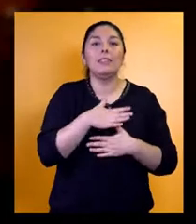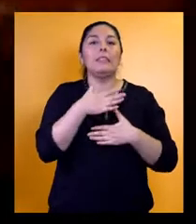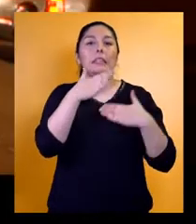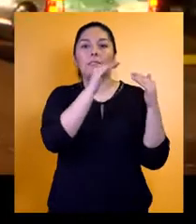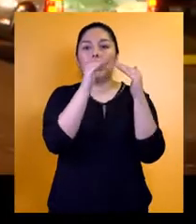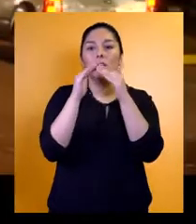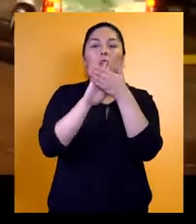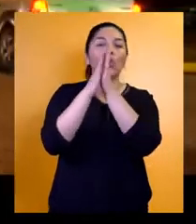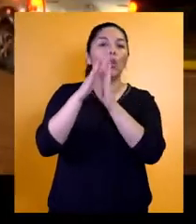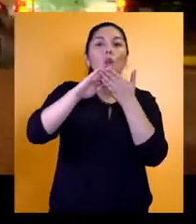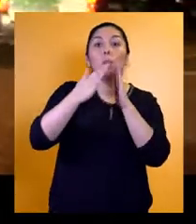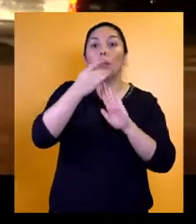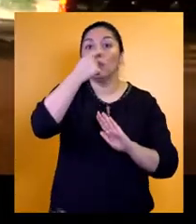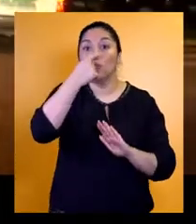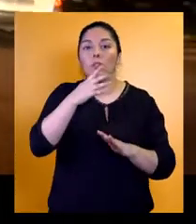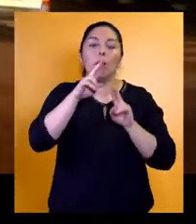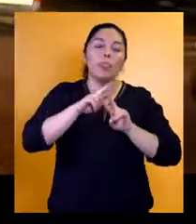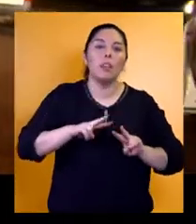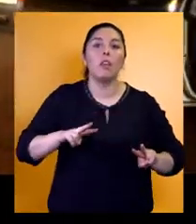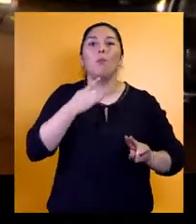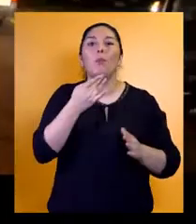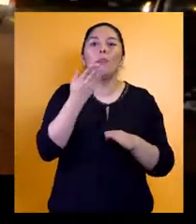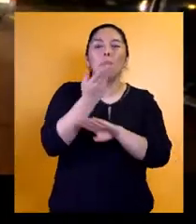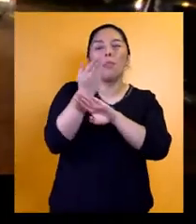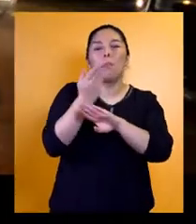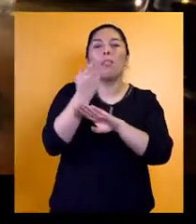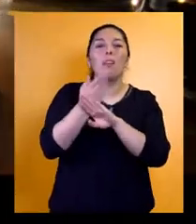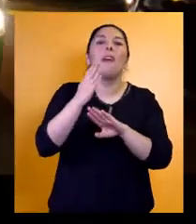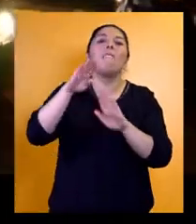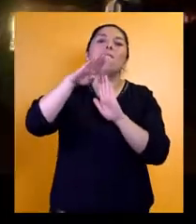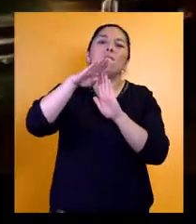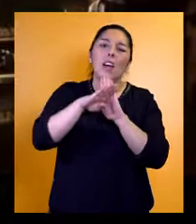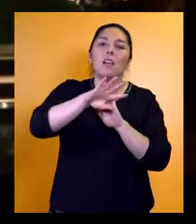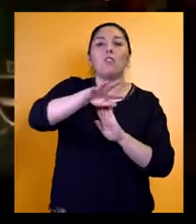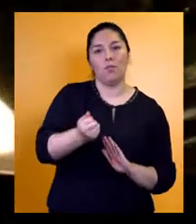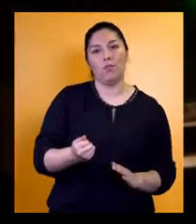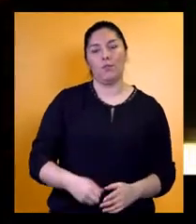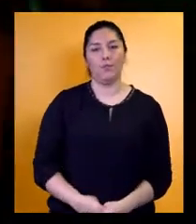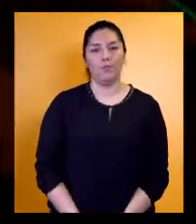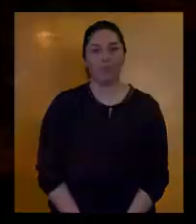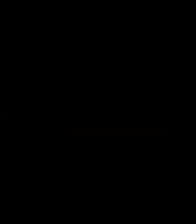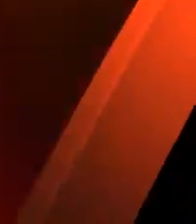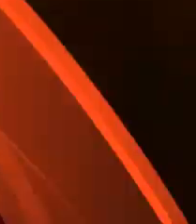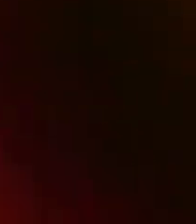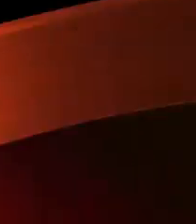de seguridad a la comunidad, que pide que se disminuya la delincuencia en diversos puntos de Osorno.